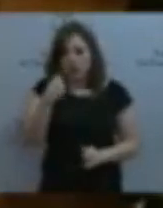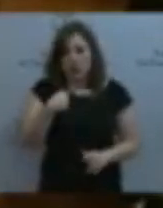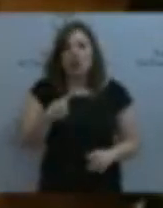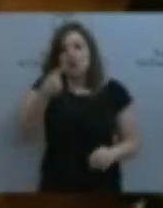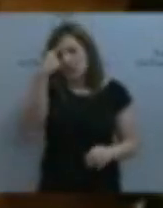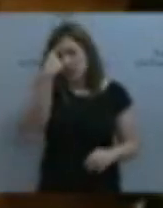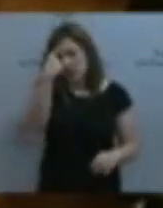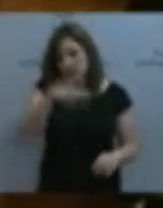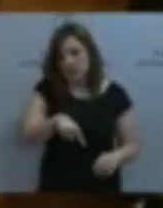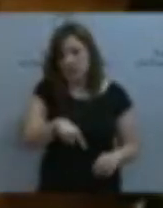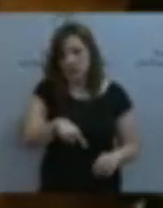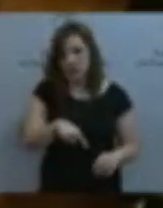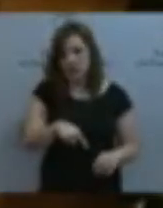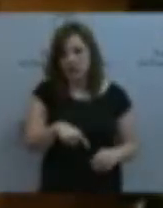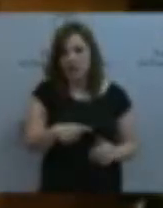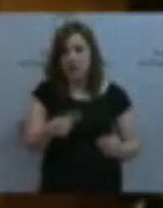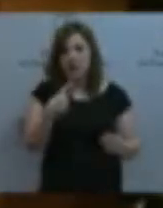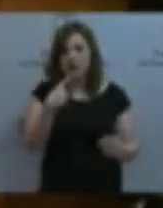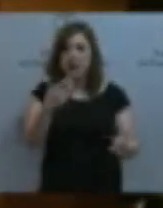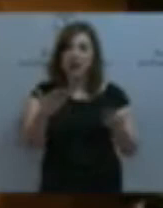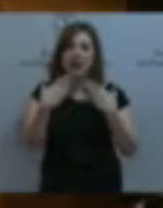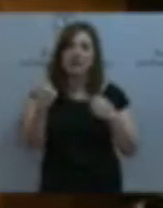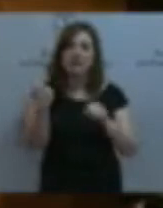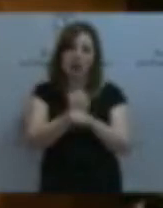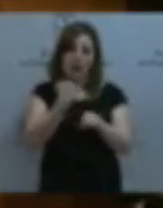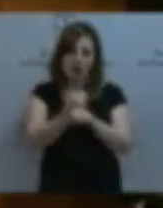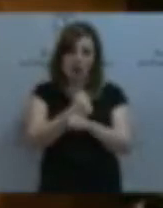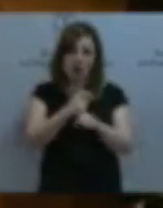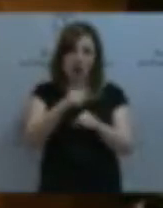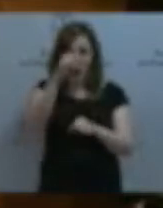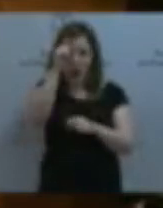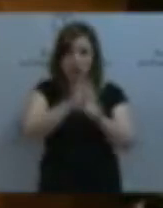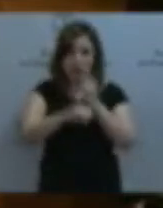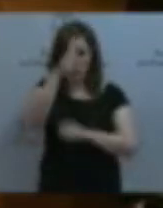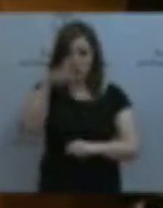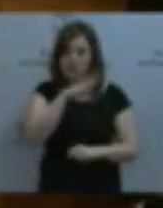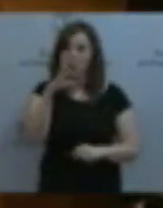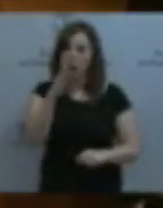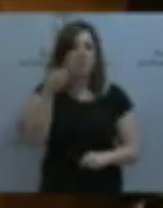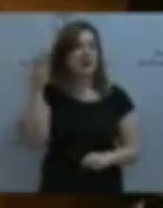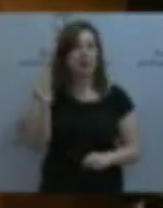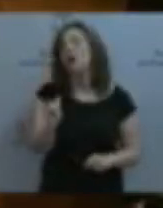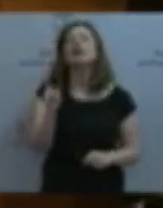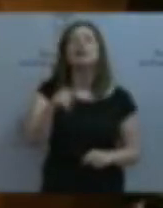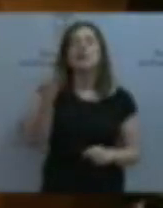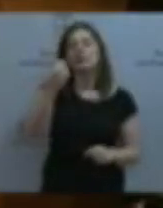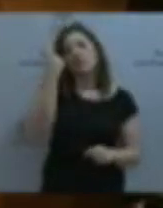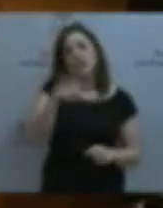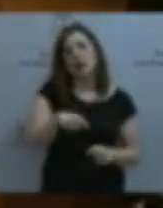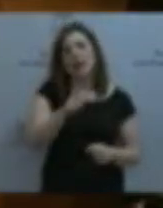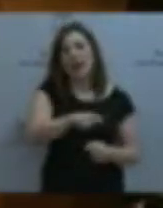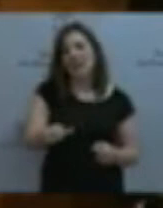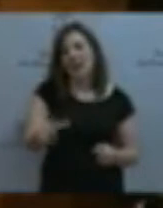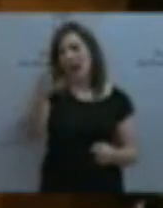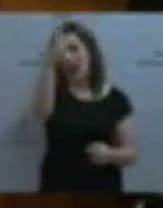de que, además de agradecerle la labor a Lampa, que tiene mucho mérito, hay que tener en cuenta que la gente está harta